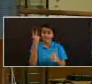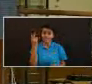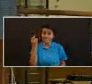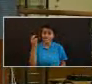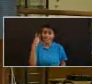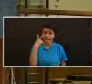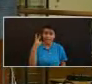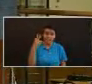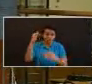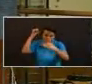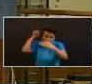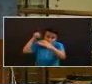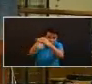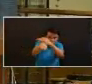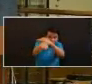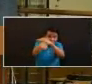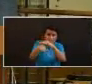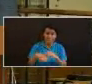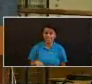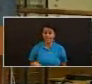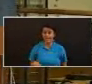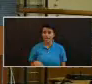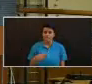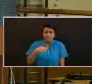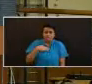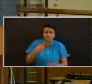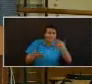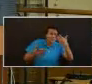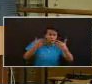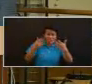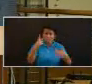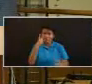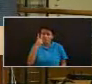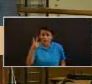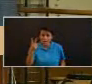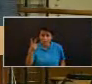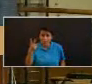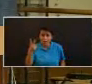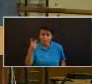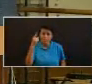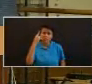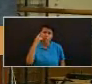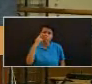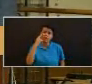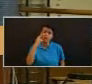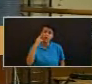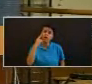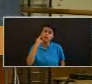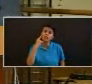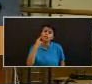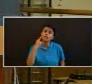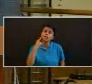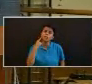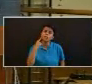y yo apenas miro y una lágrima me sale.